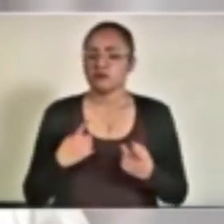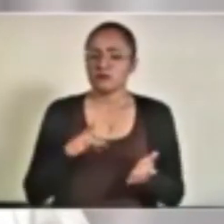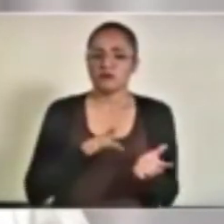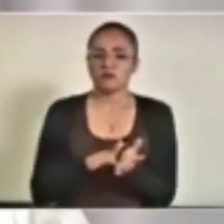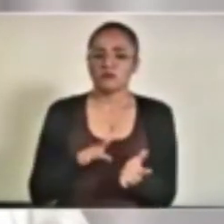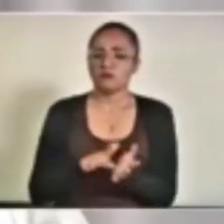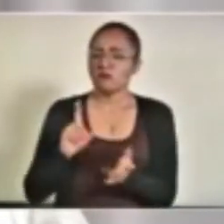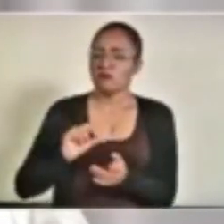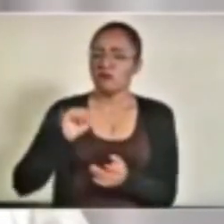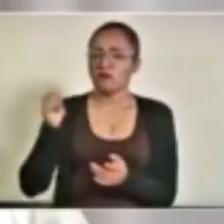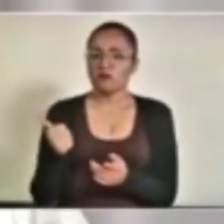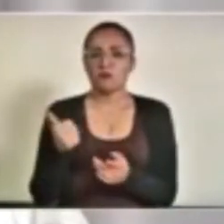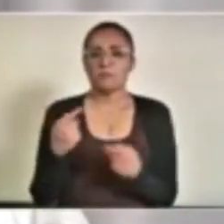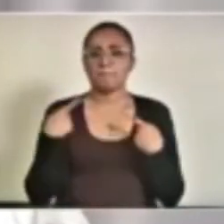ninguna otra fuerza del orden